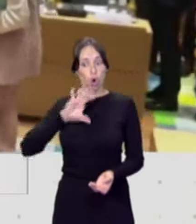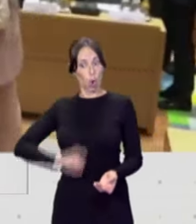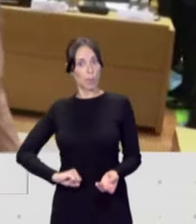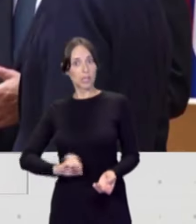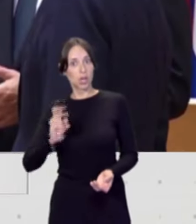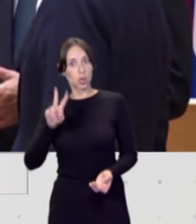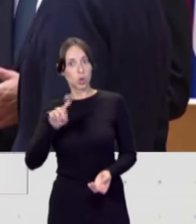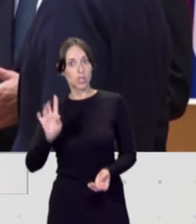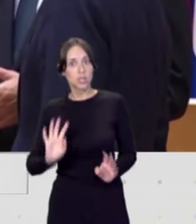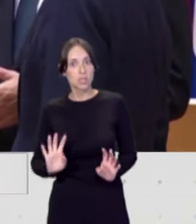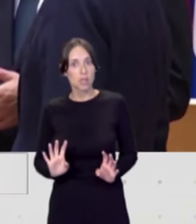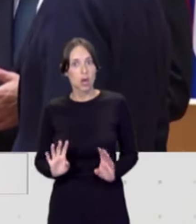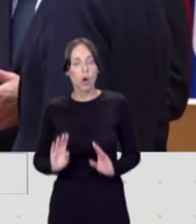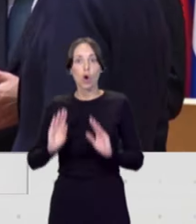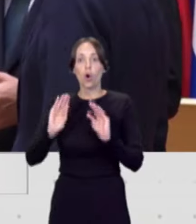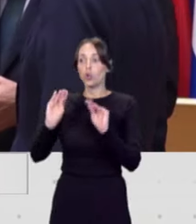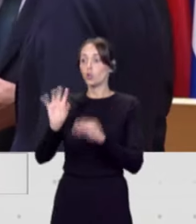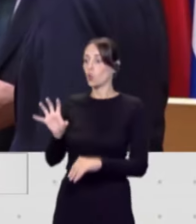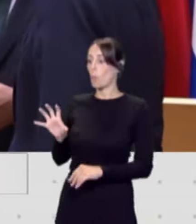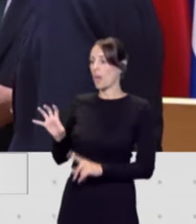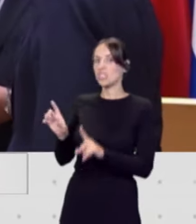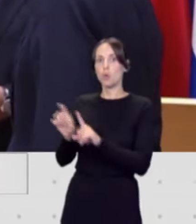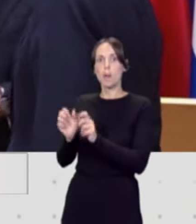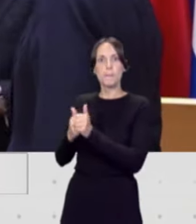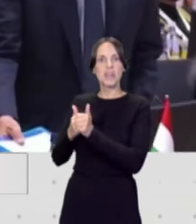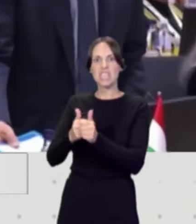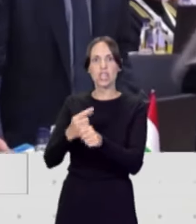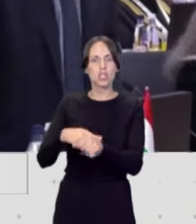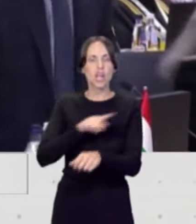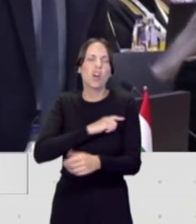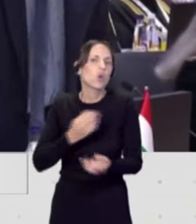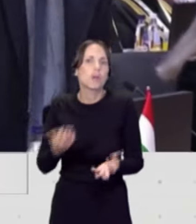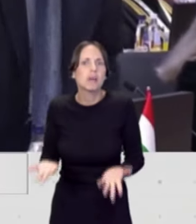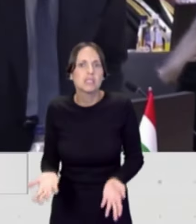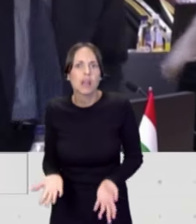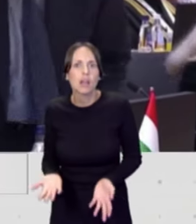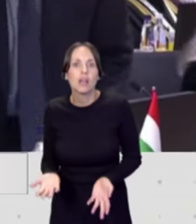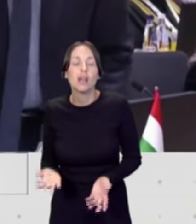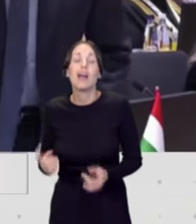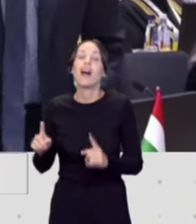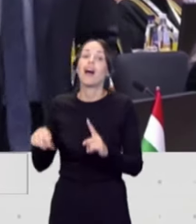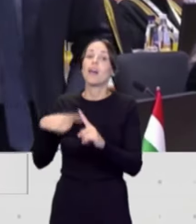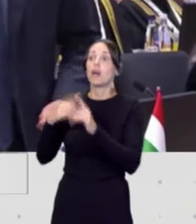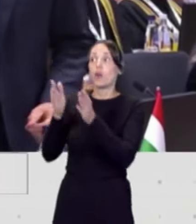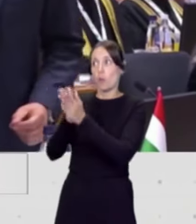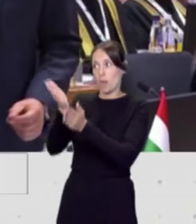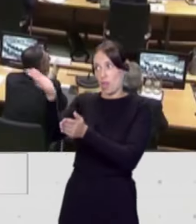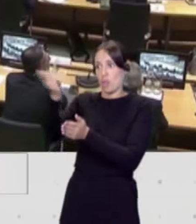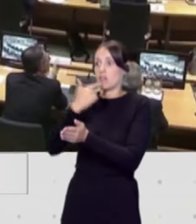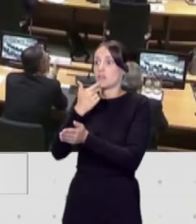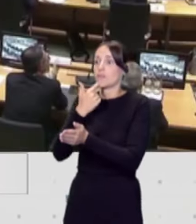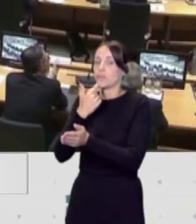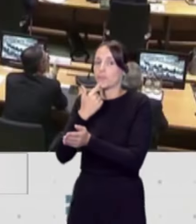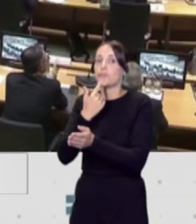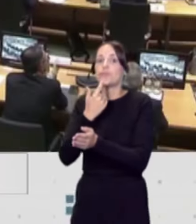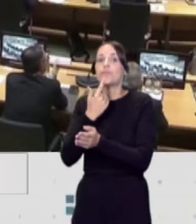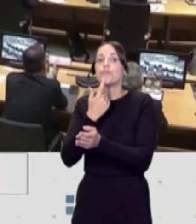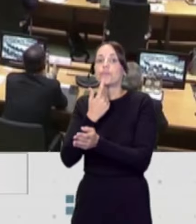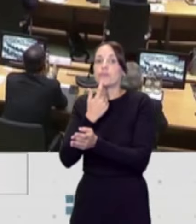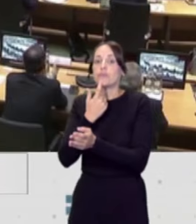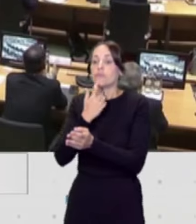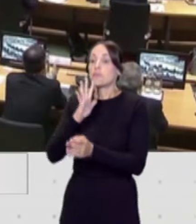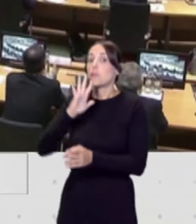sus respectivos países están súper perseguidos y demás. Y luego Natacha ha puesto sobre la mesa un tema que tú también lo pusiste minutos antes, que es